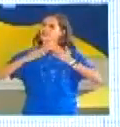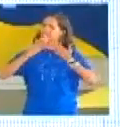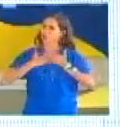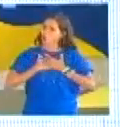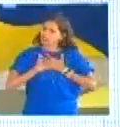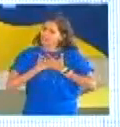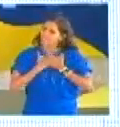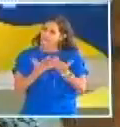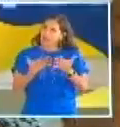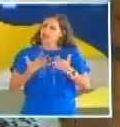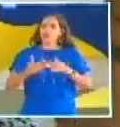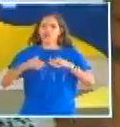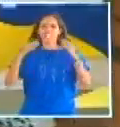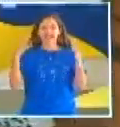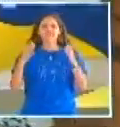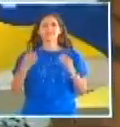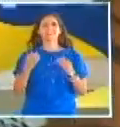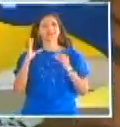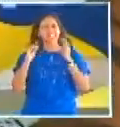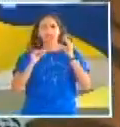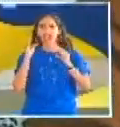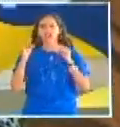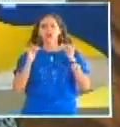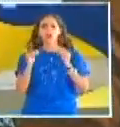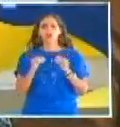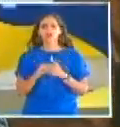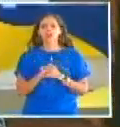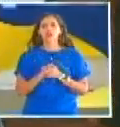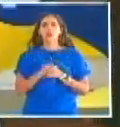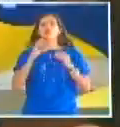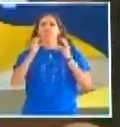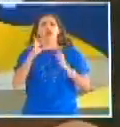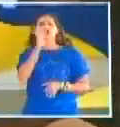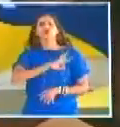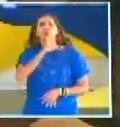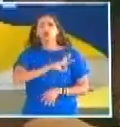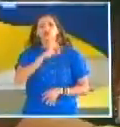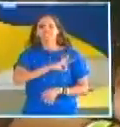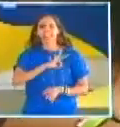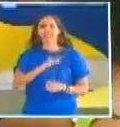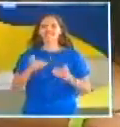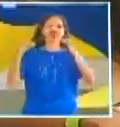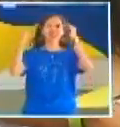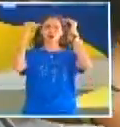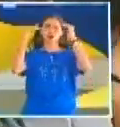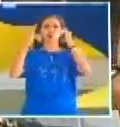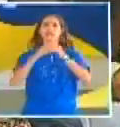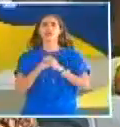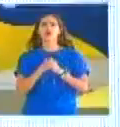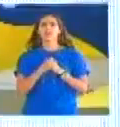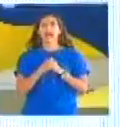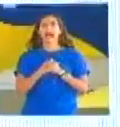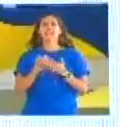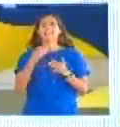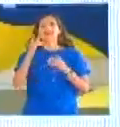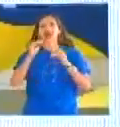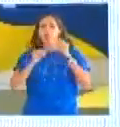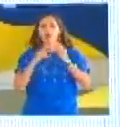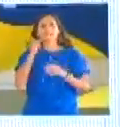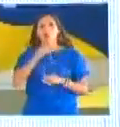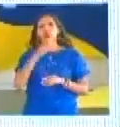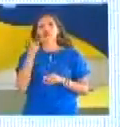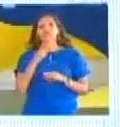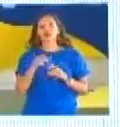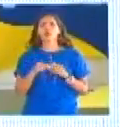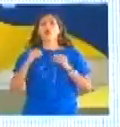a través de un gran diálogo, pero un diálogo social que es superior al diálogo político. Un diálogo social